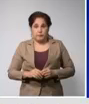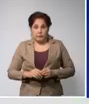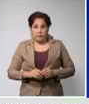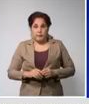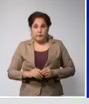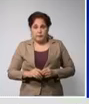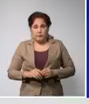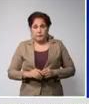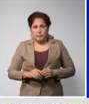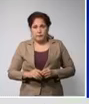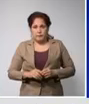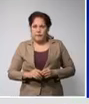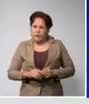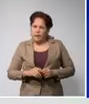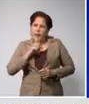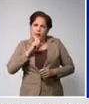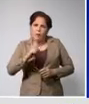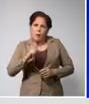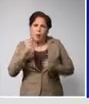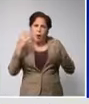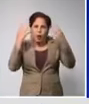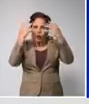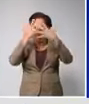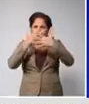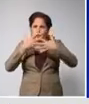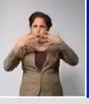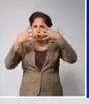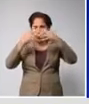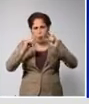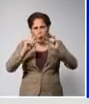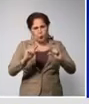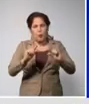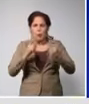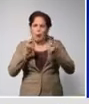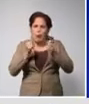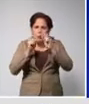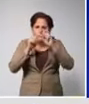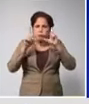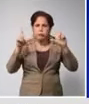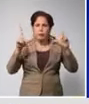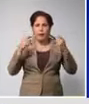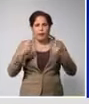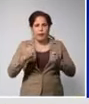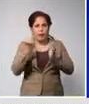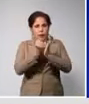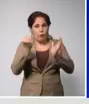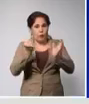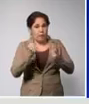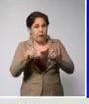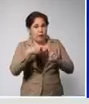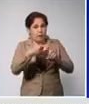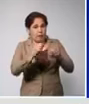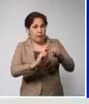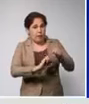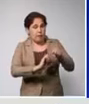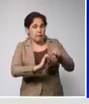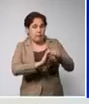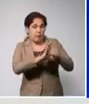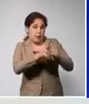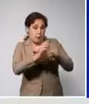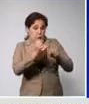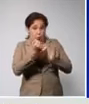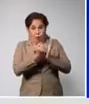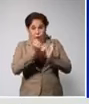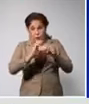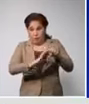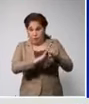con un poco de dificultad la estimación de los casos confirmados y las altas en Cuba. Es el primero que se ve